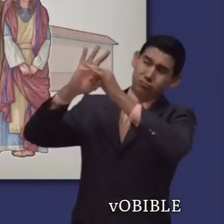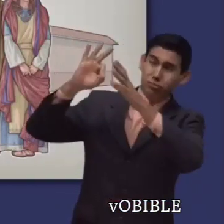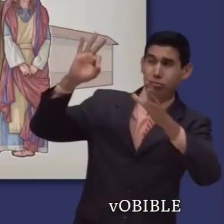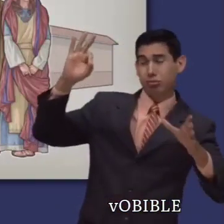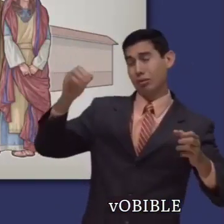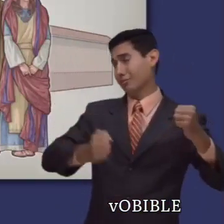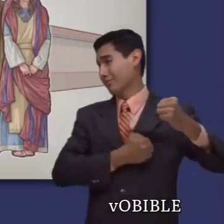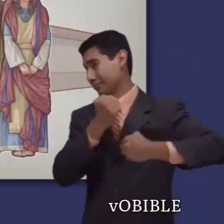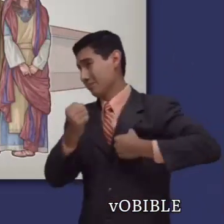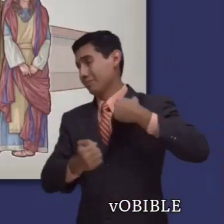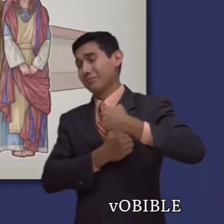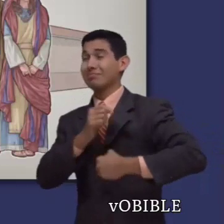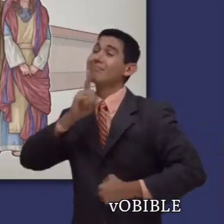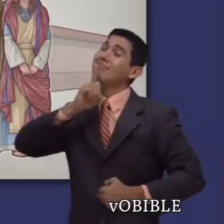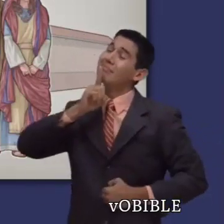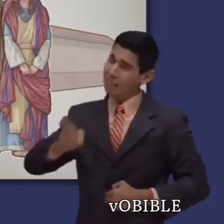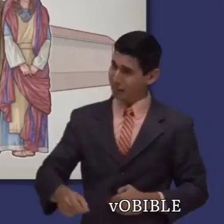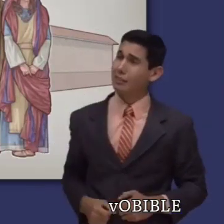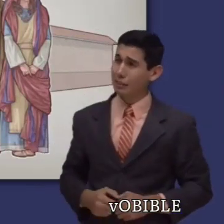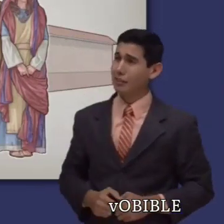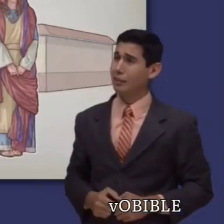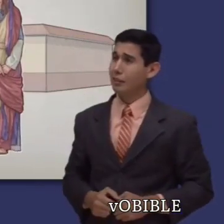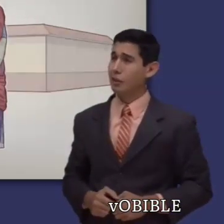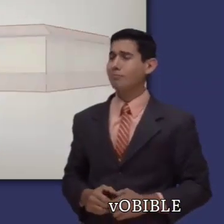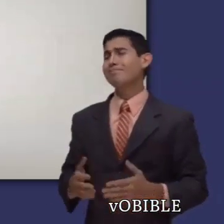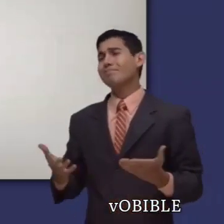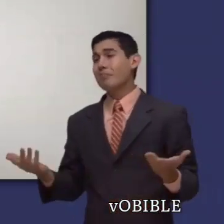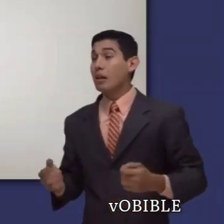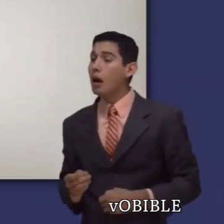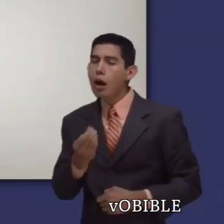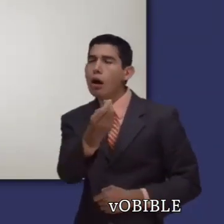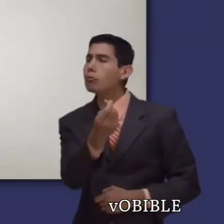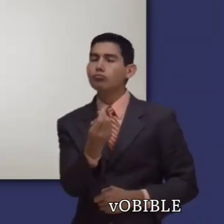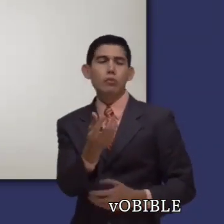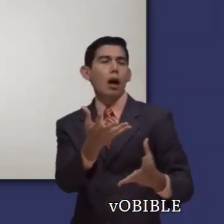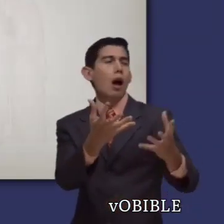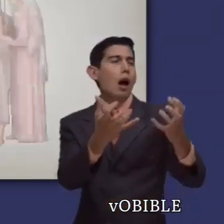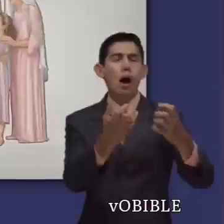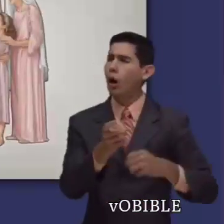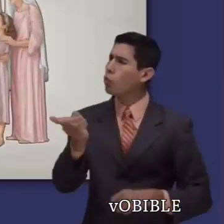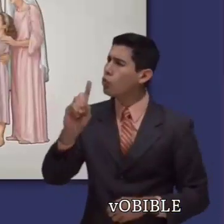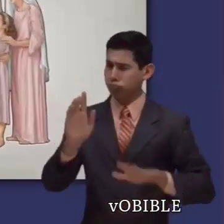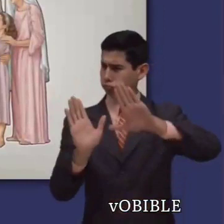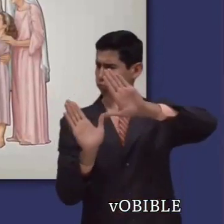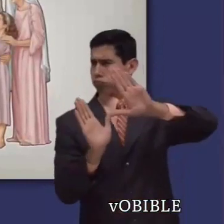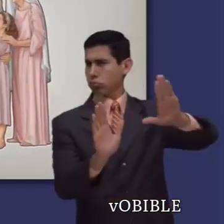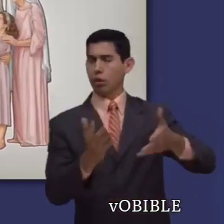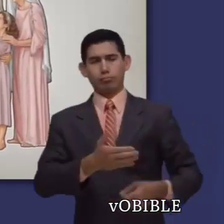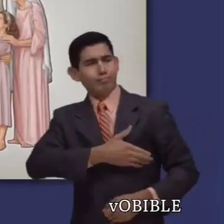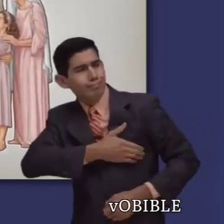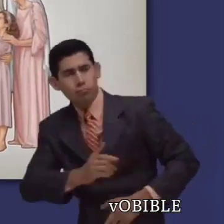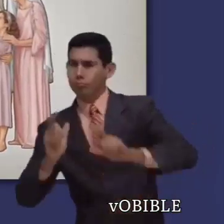sentido espiritual y les causará muchos problemas. En vez de ser codiciosos, los seguidores de Cristo deben